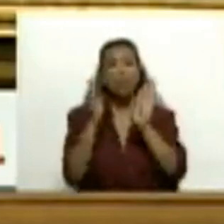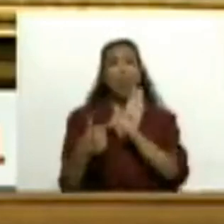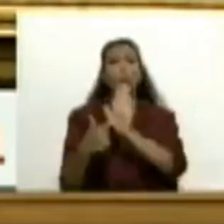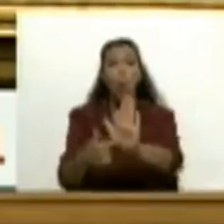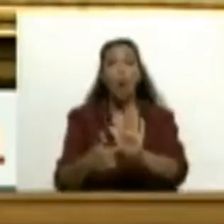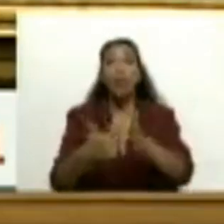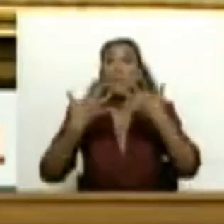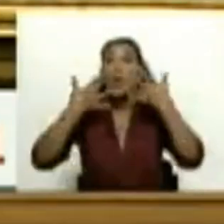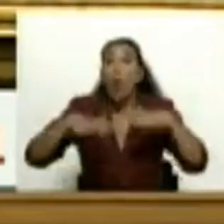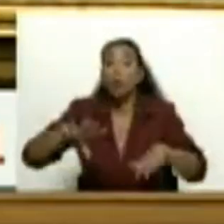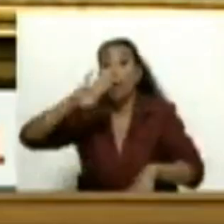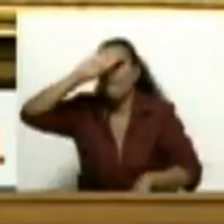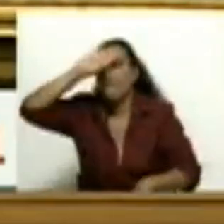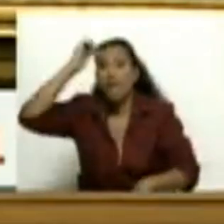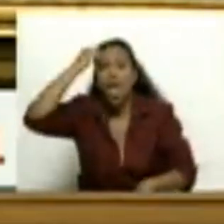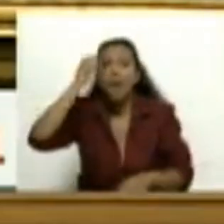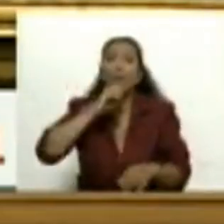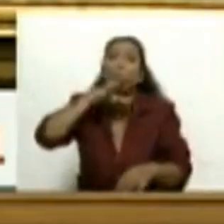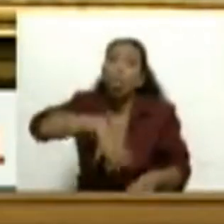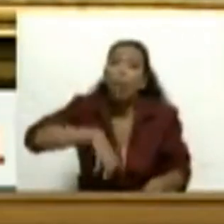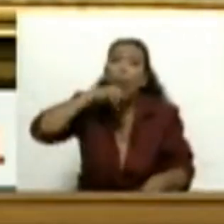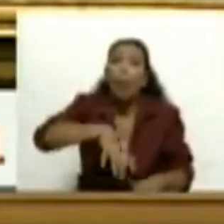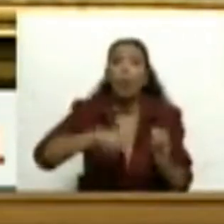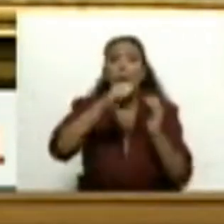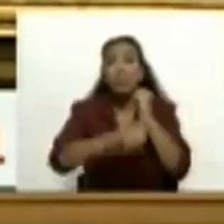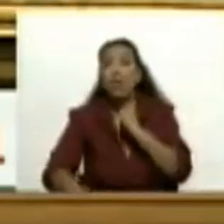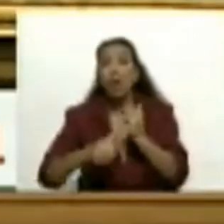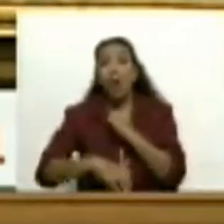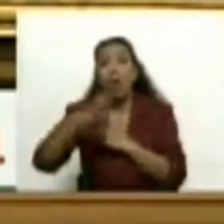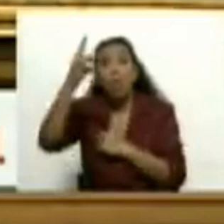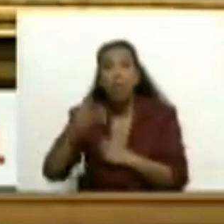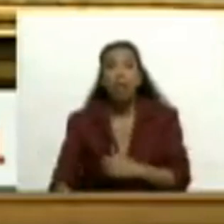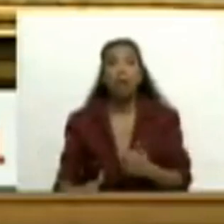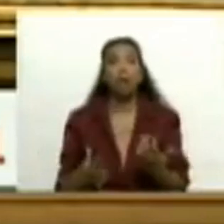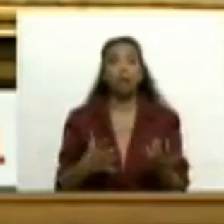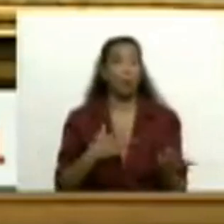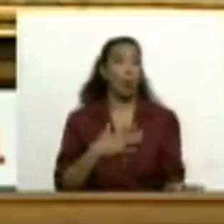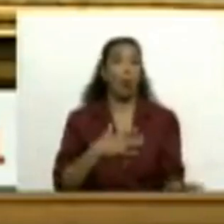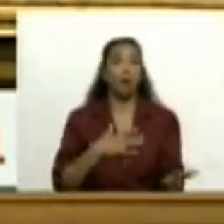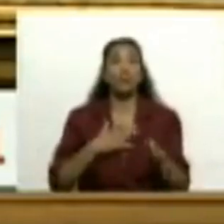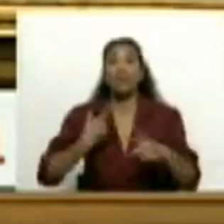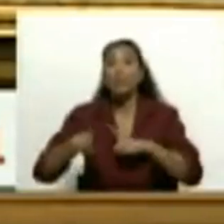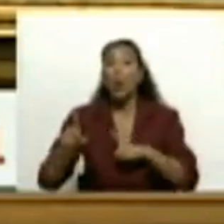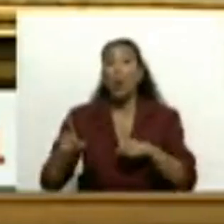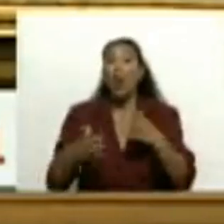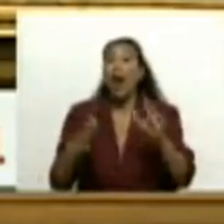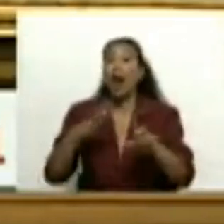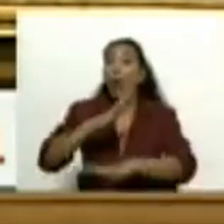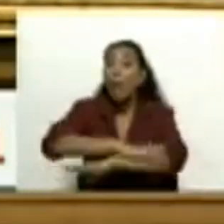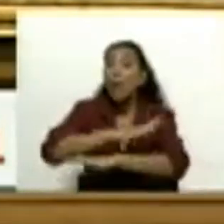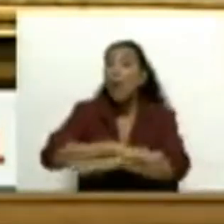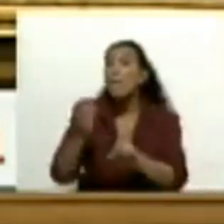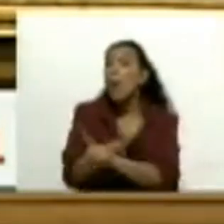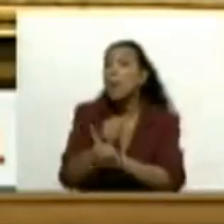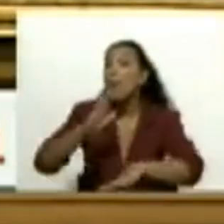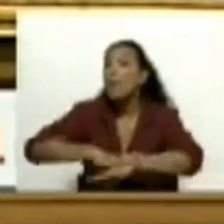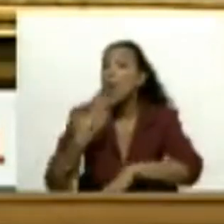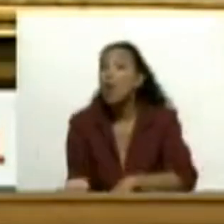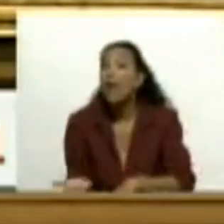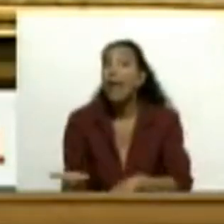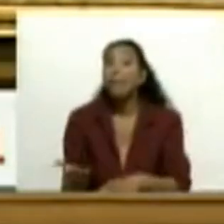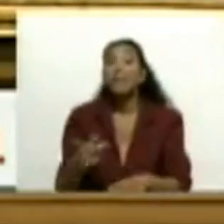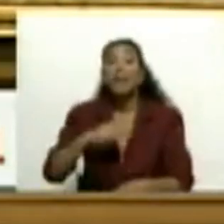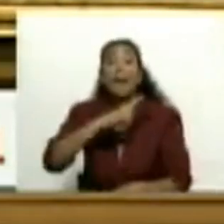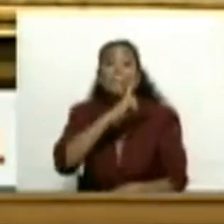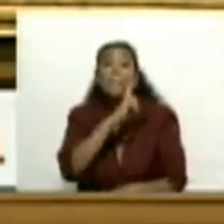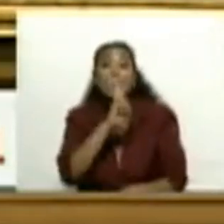cuadro aparentemente viral con náuseas, vómitos, diarrea. No. La razón por la cual se desencadenó la acción violenta por parte del